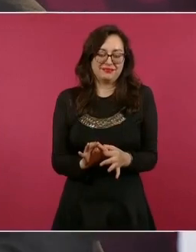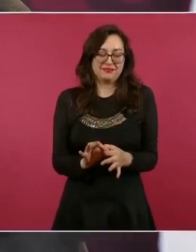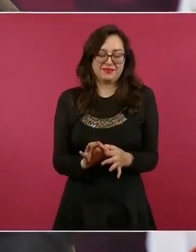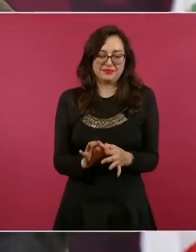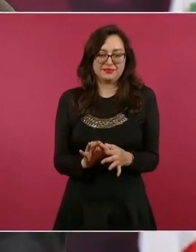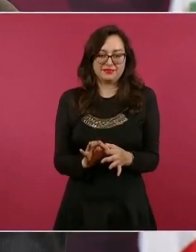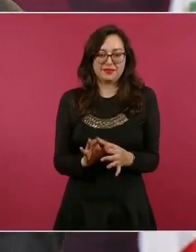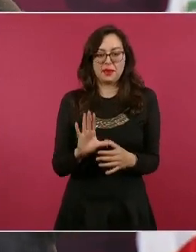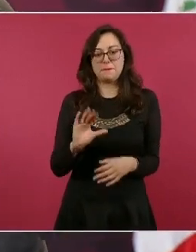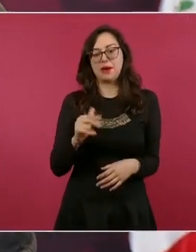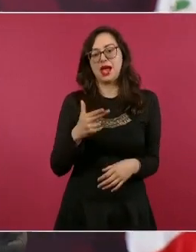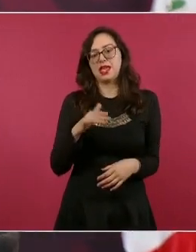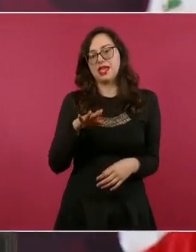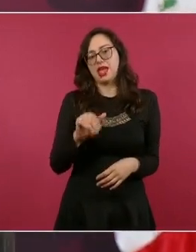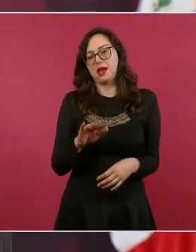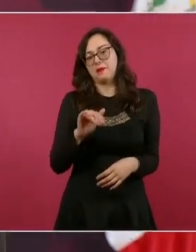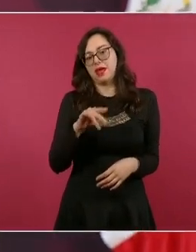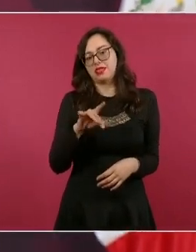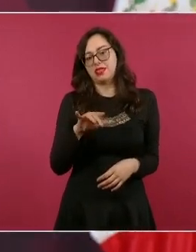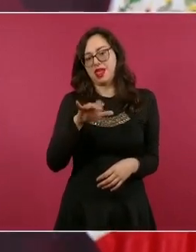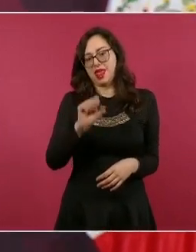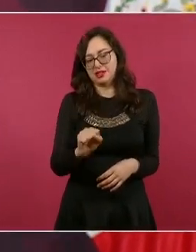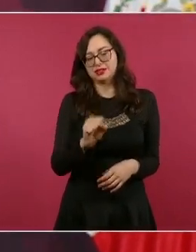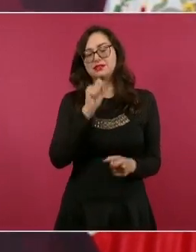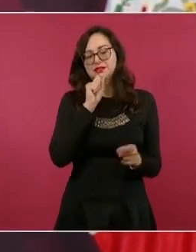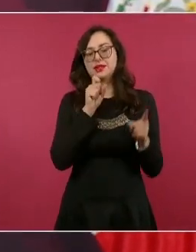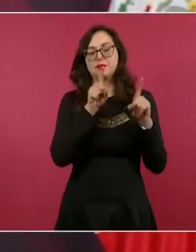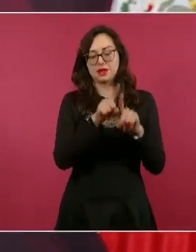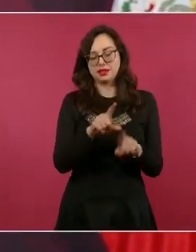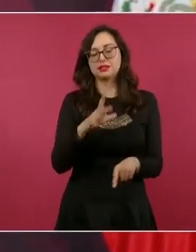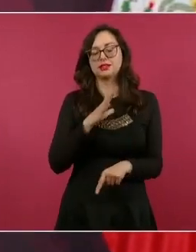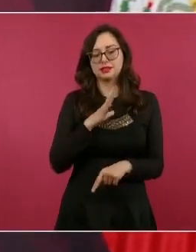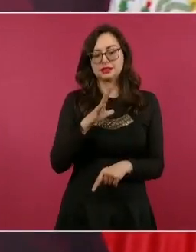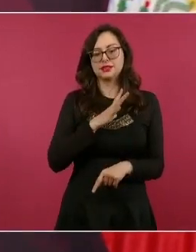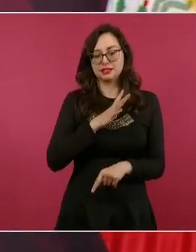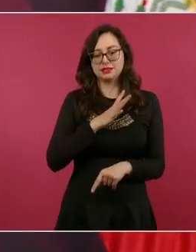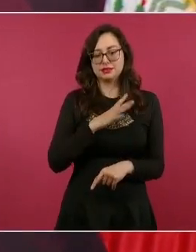Banderas y la Riviera Nayarita.